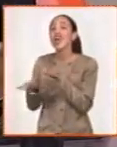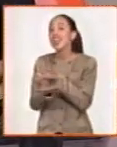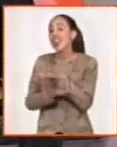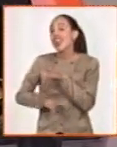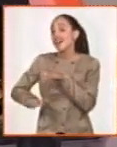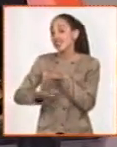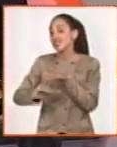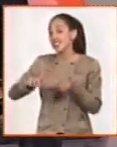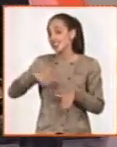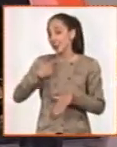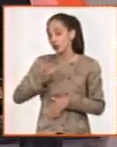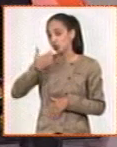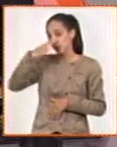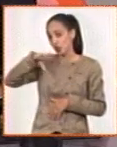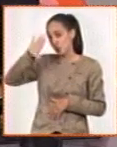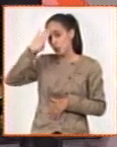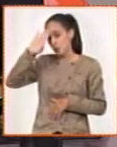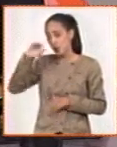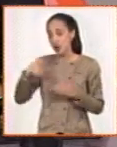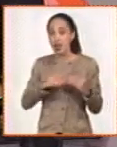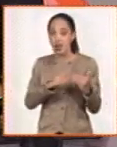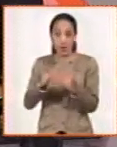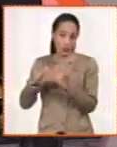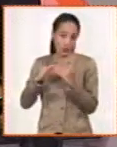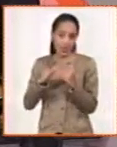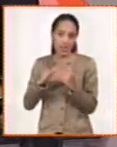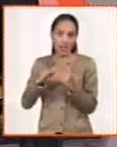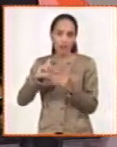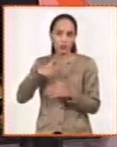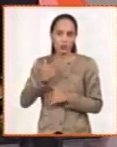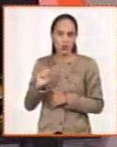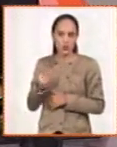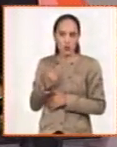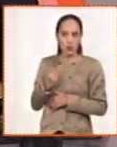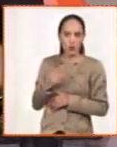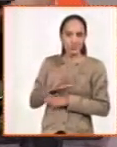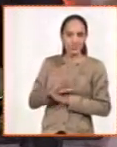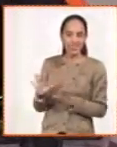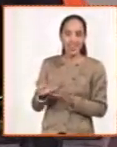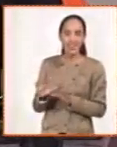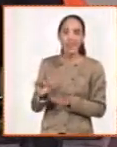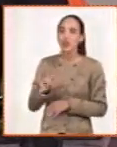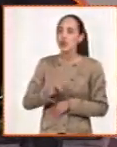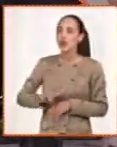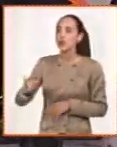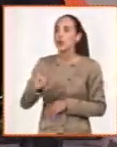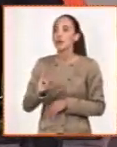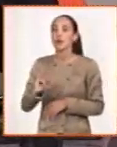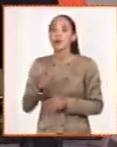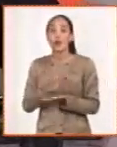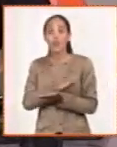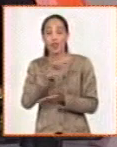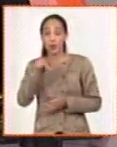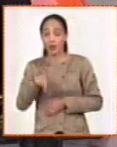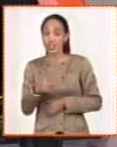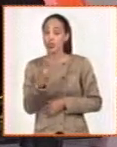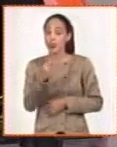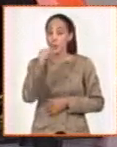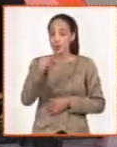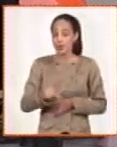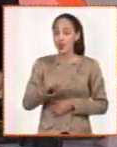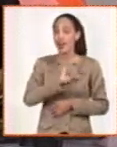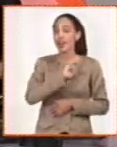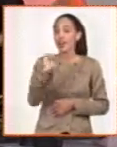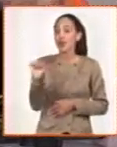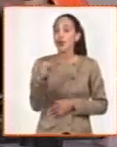Cultura comunitaria que no solo es la que emerge de las propias comunidades, es la que también desde la academia, porque aquí hay dos graduados del Instituto Superior de